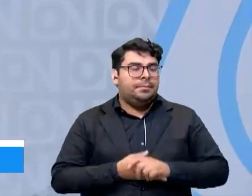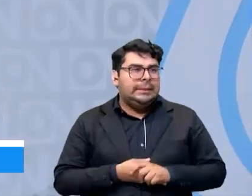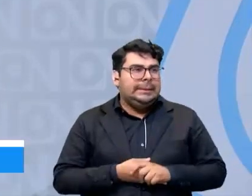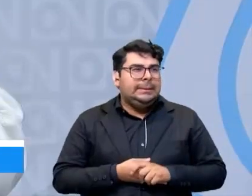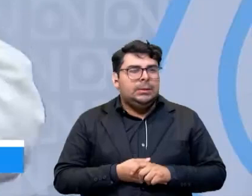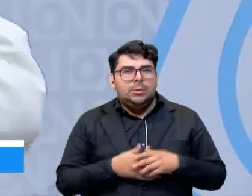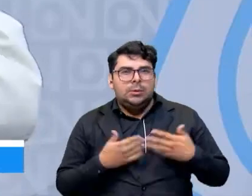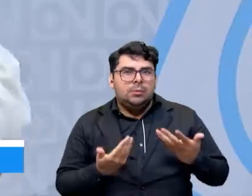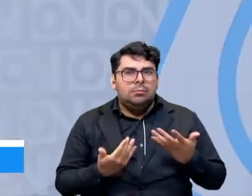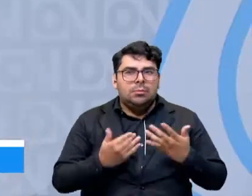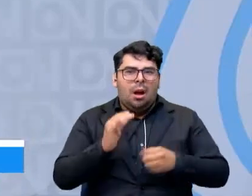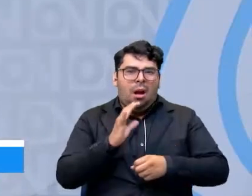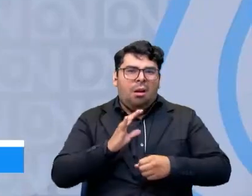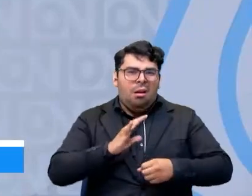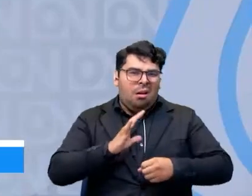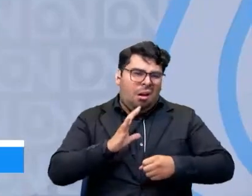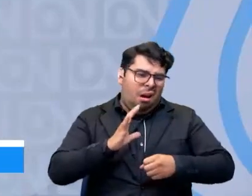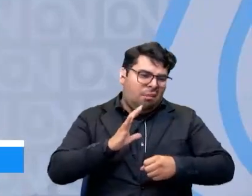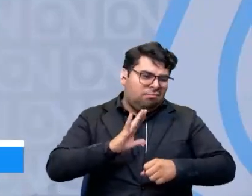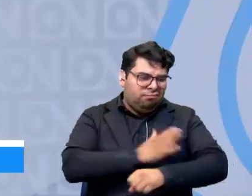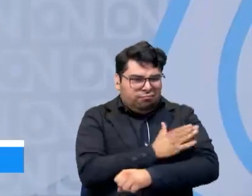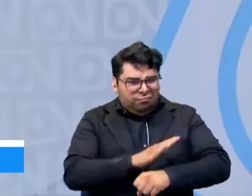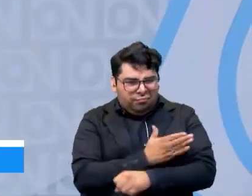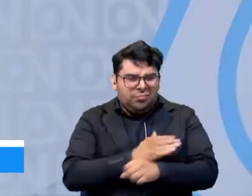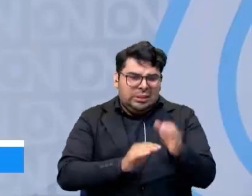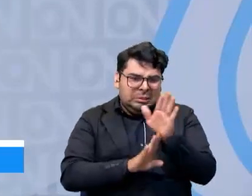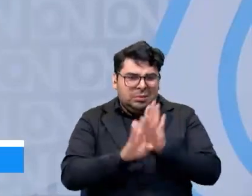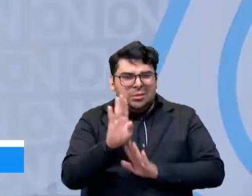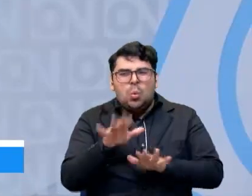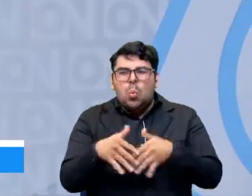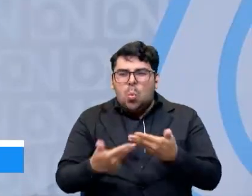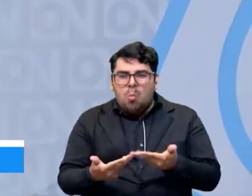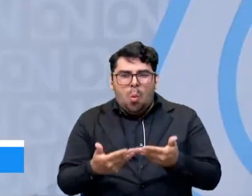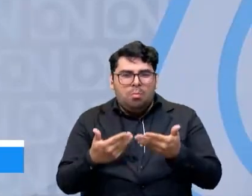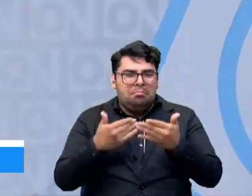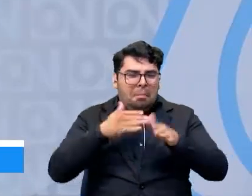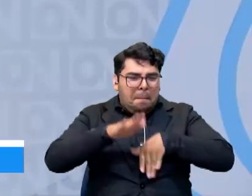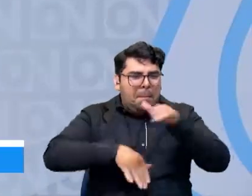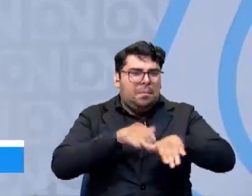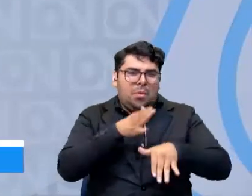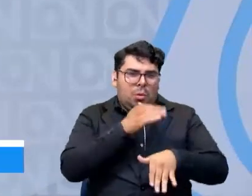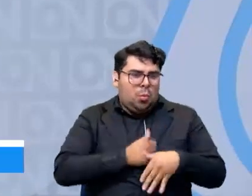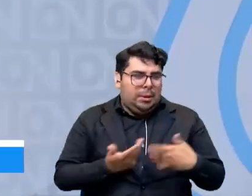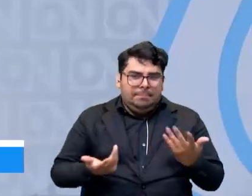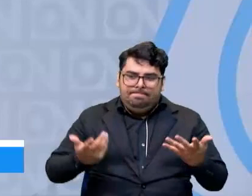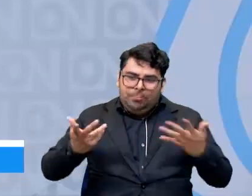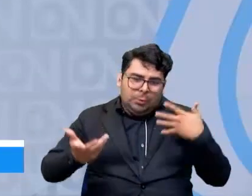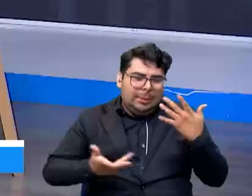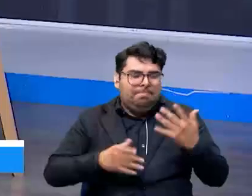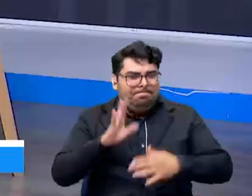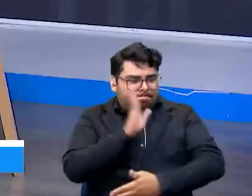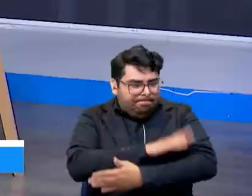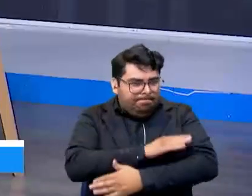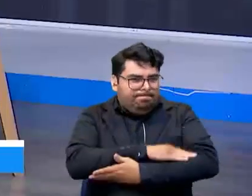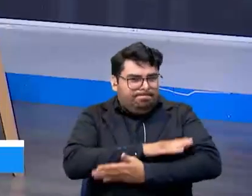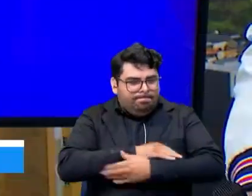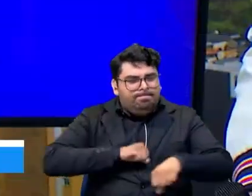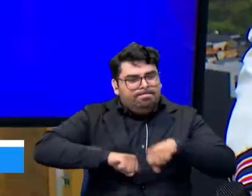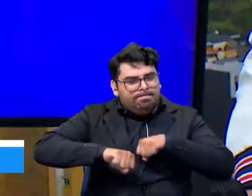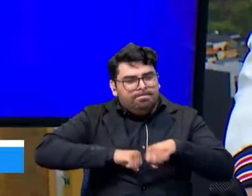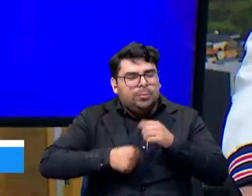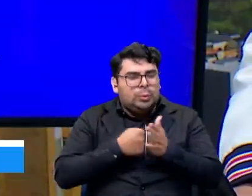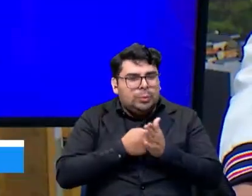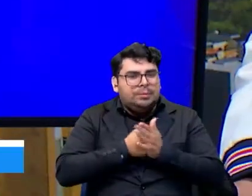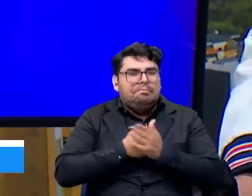fórmula. La única fórmula que hay para esto es la disciplina, la constancia y disfrutarse el proceso.